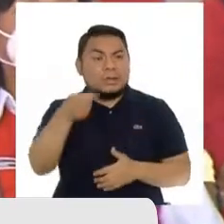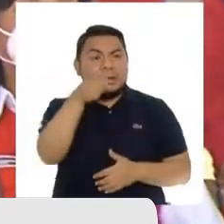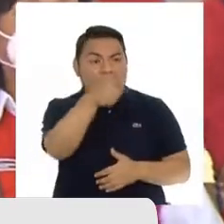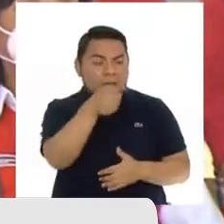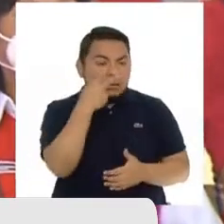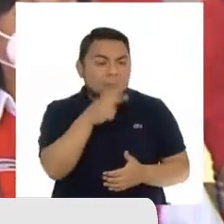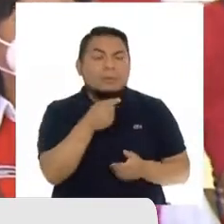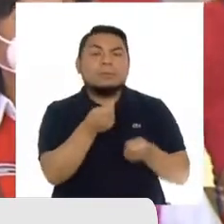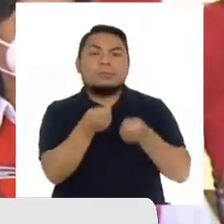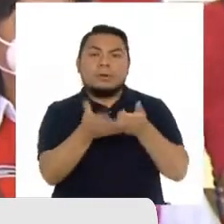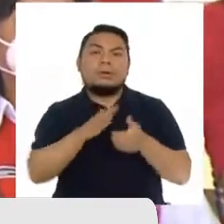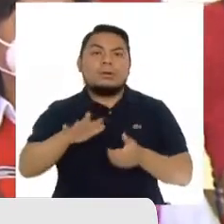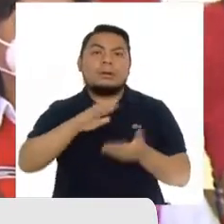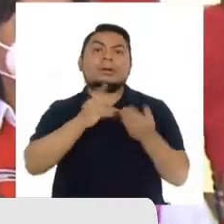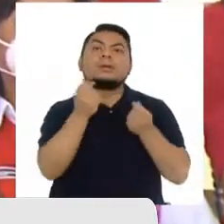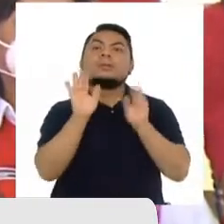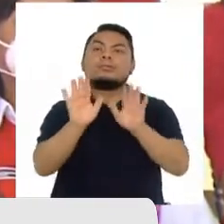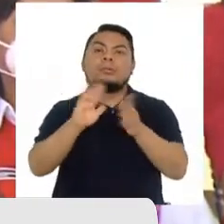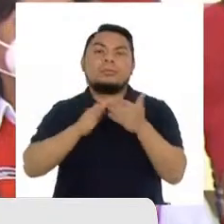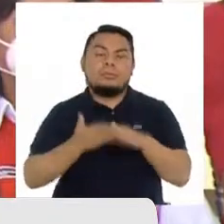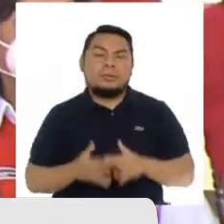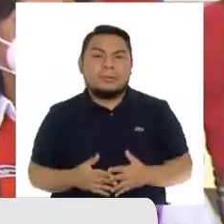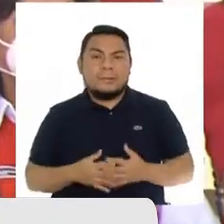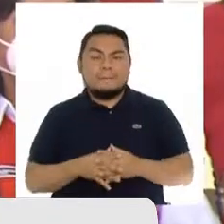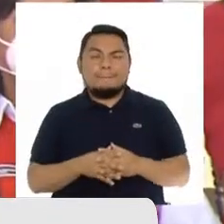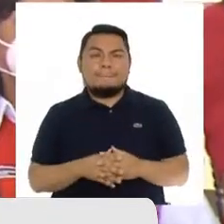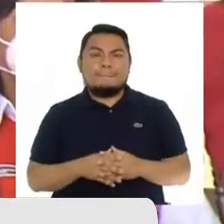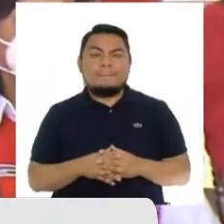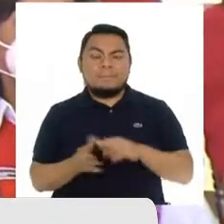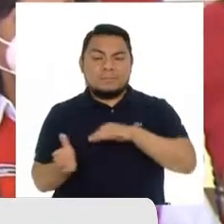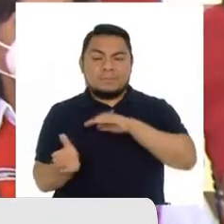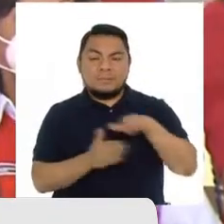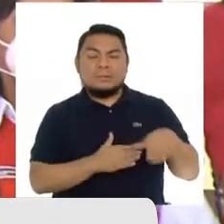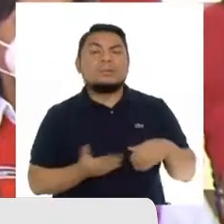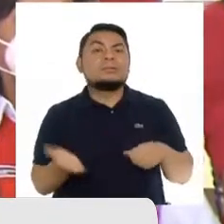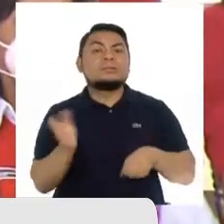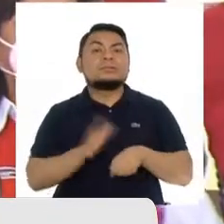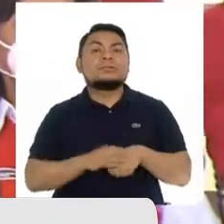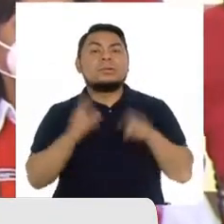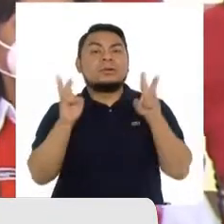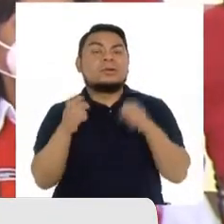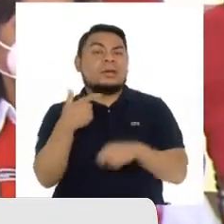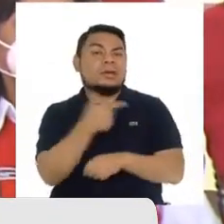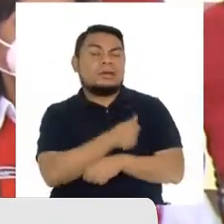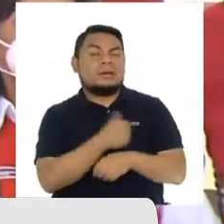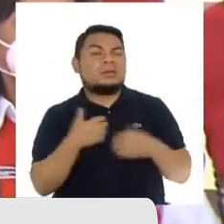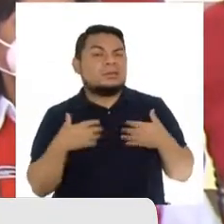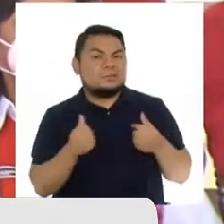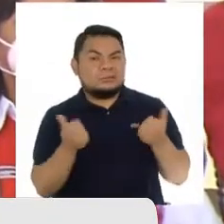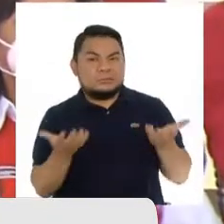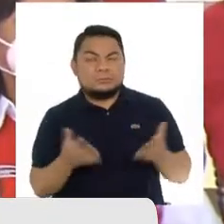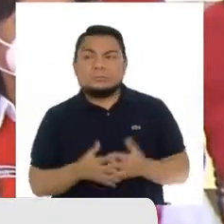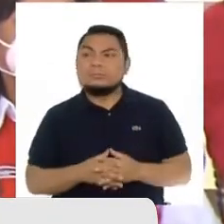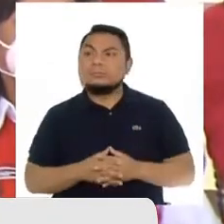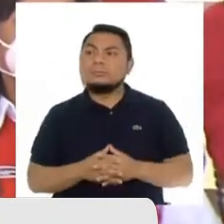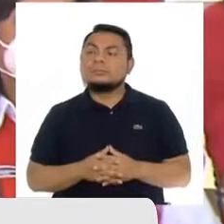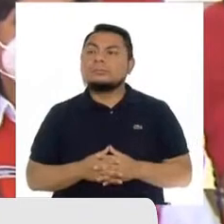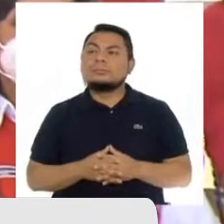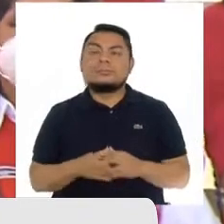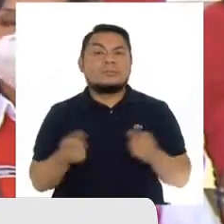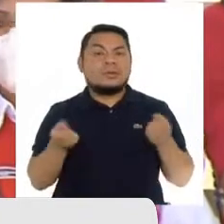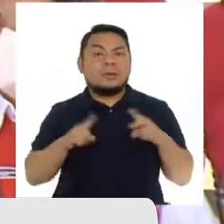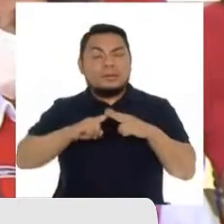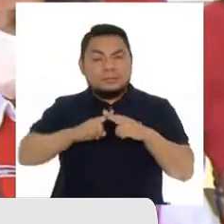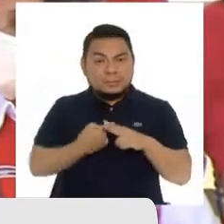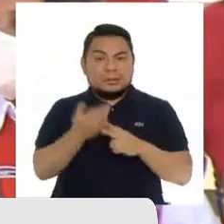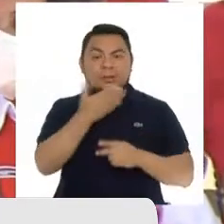que es dinero del pueblo sobre la vacunación y la salud cuando empezó